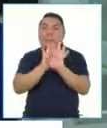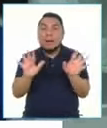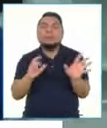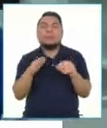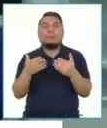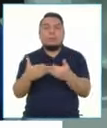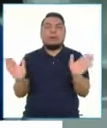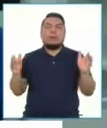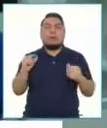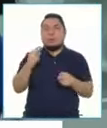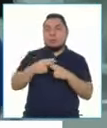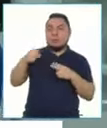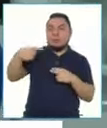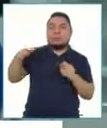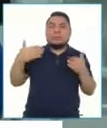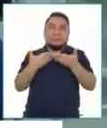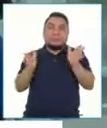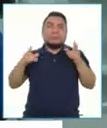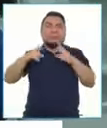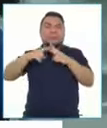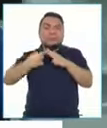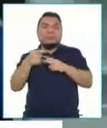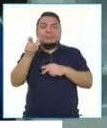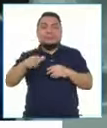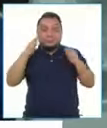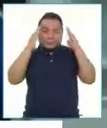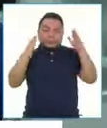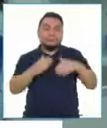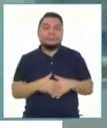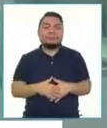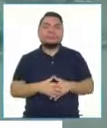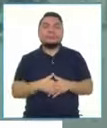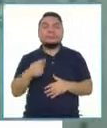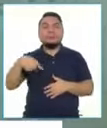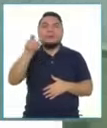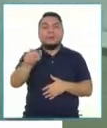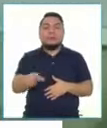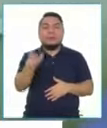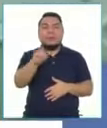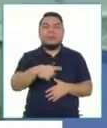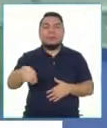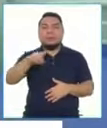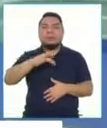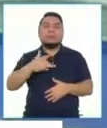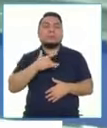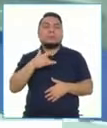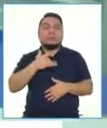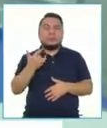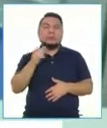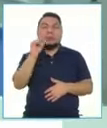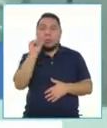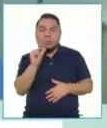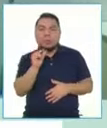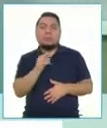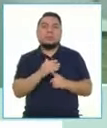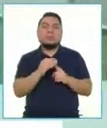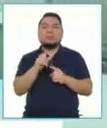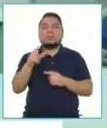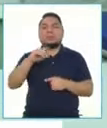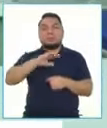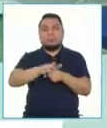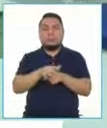que dentro de poco ya se pueda dar inicio a la atención de los pacientes con sintomatología leve y moderada. Aquí